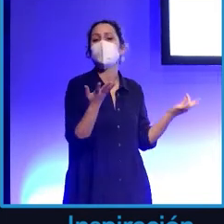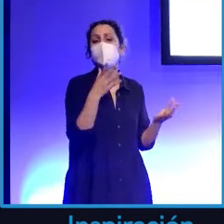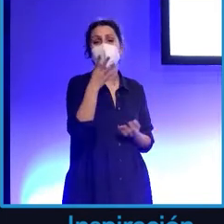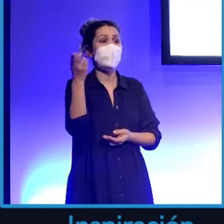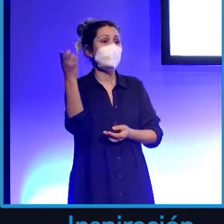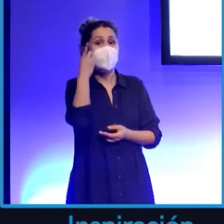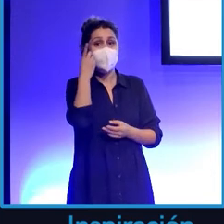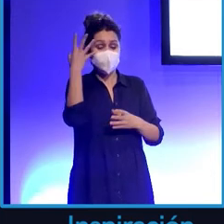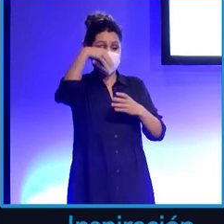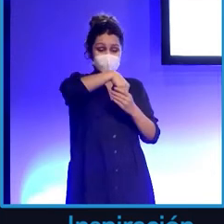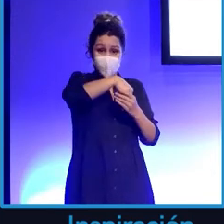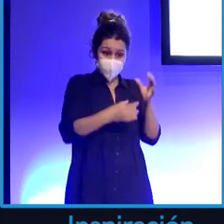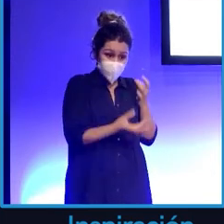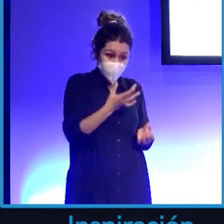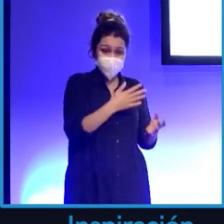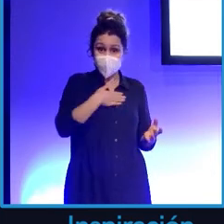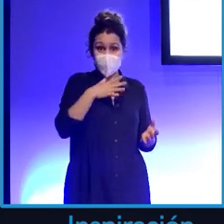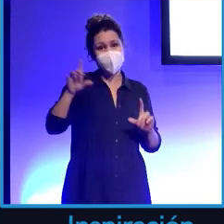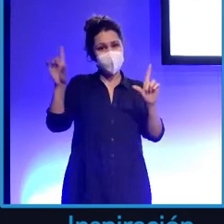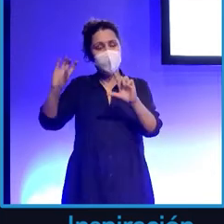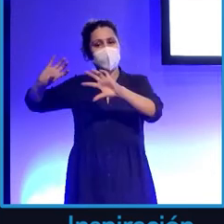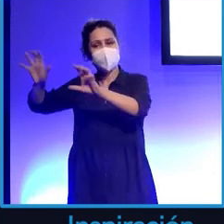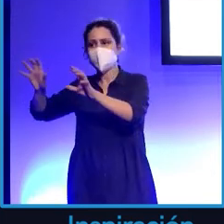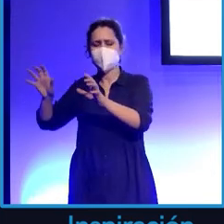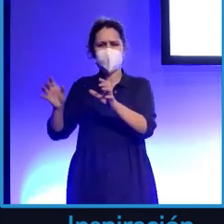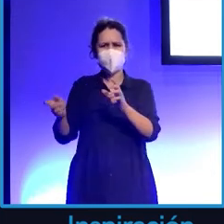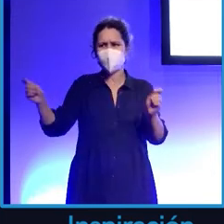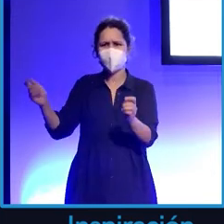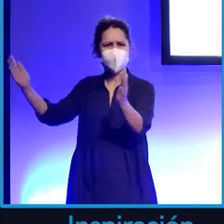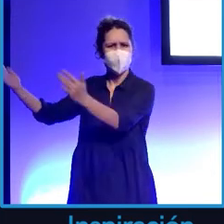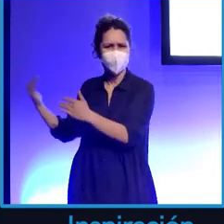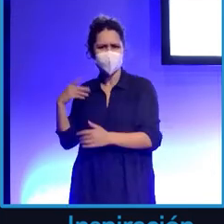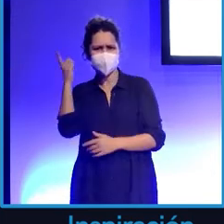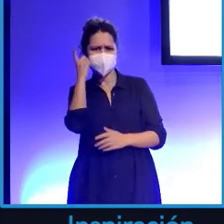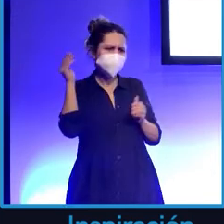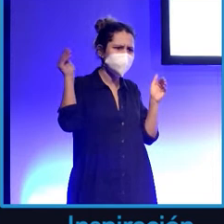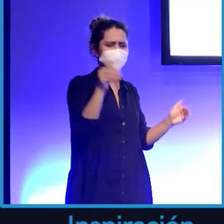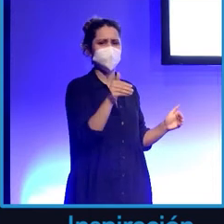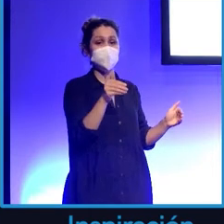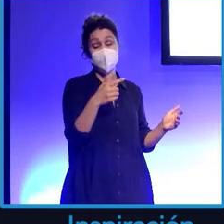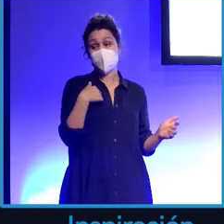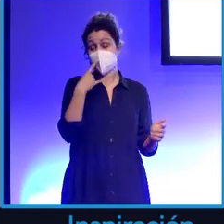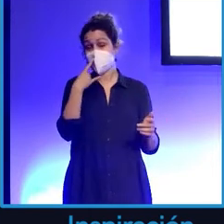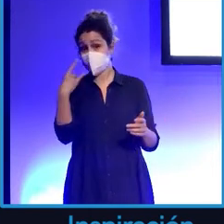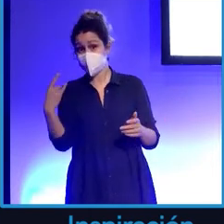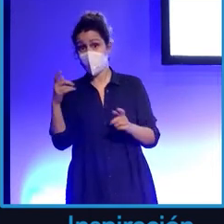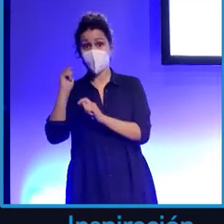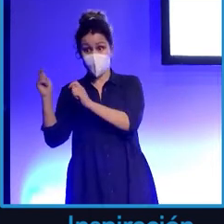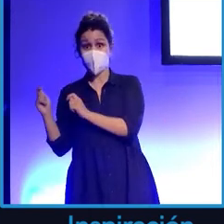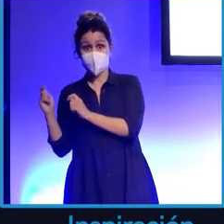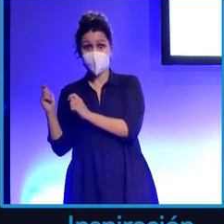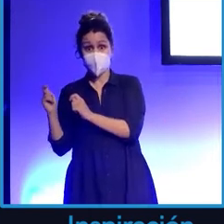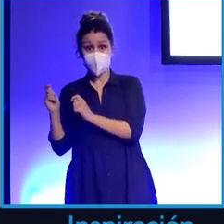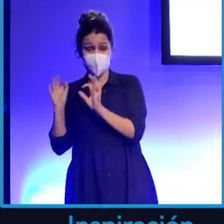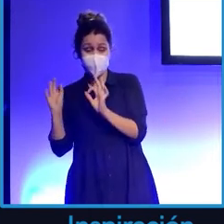todo el mundo está en el móvil. Porque ya no hay nadie en la tele, ni en la prensa, ni en la radio. Y yo soy una romántica del periodismo. Y me gustaría que no fuese así. Pero es la